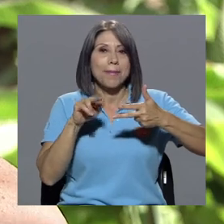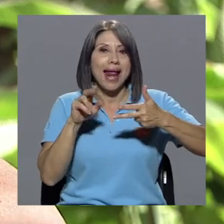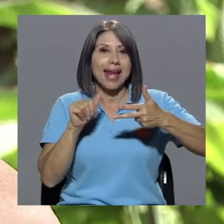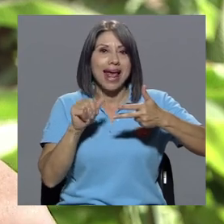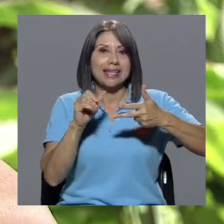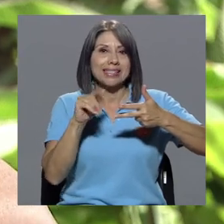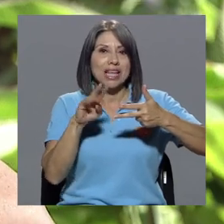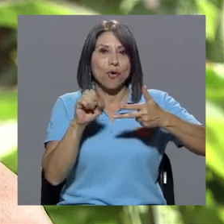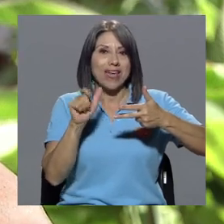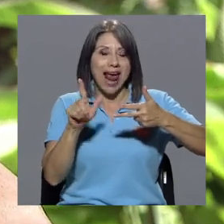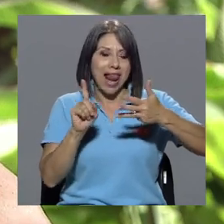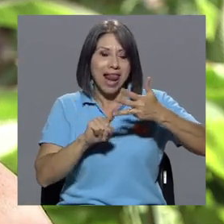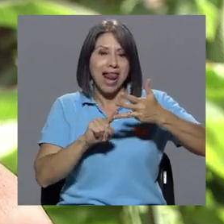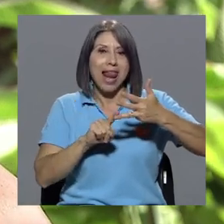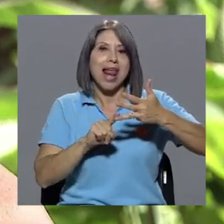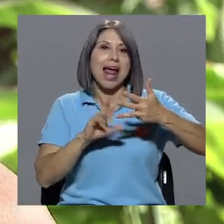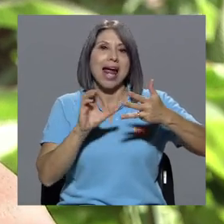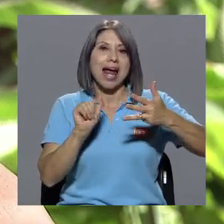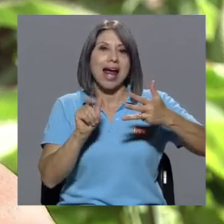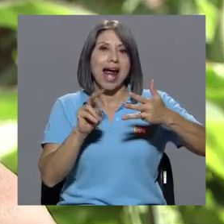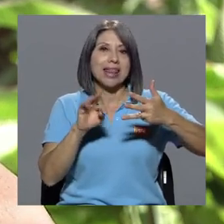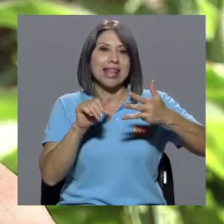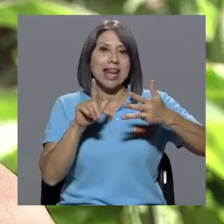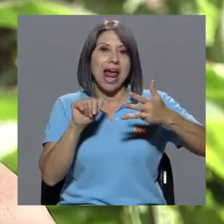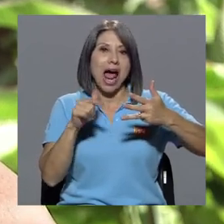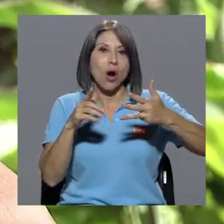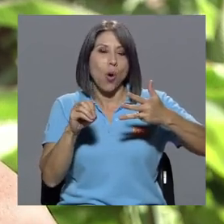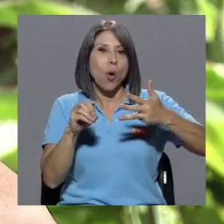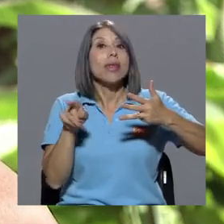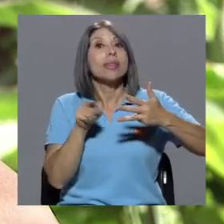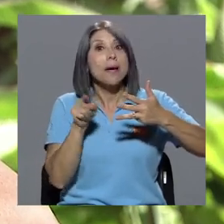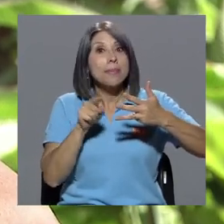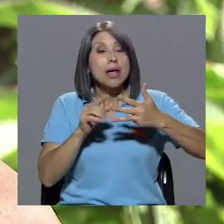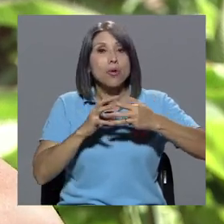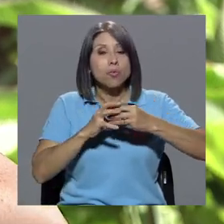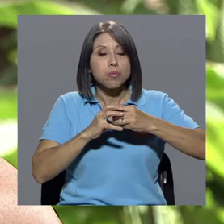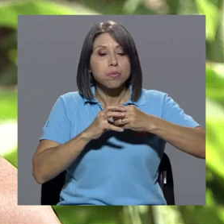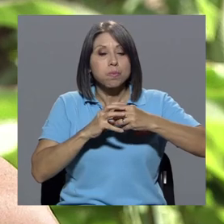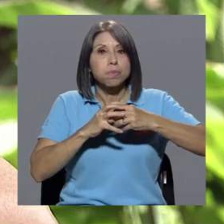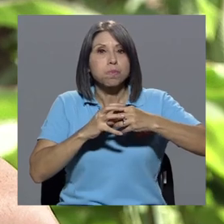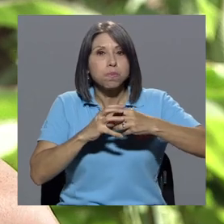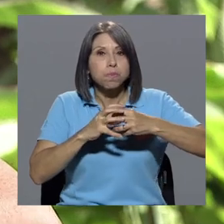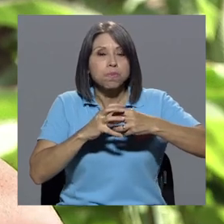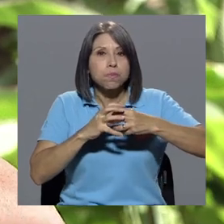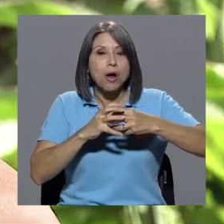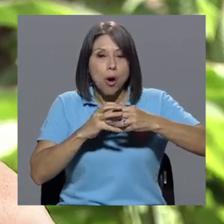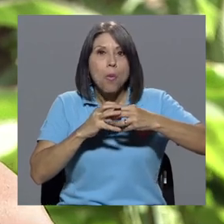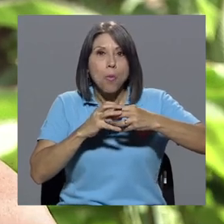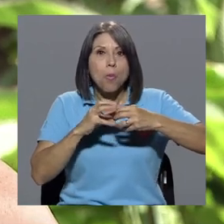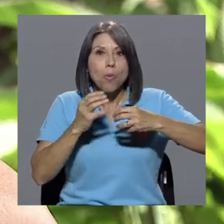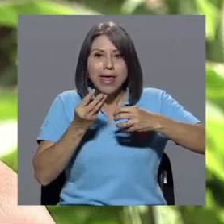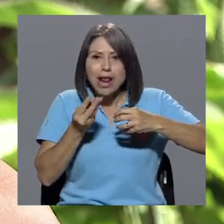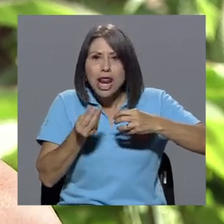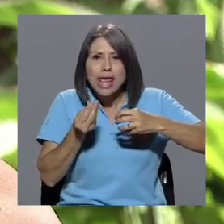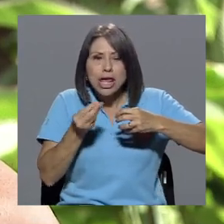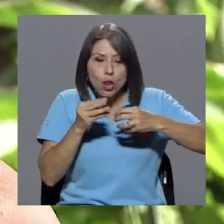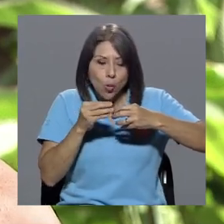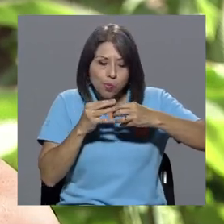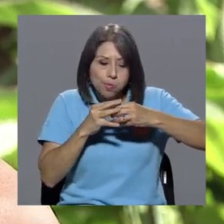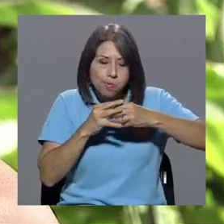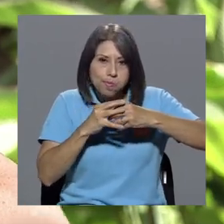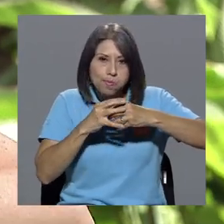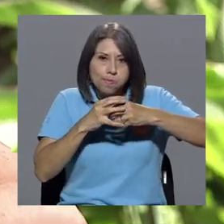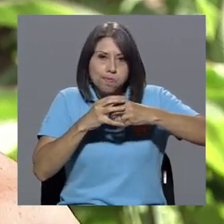y hay un fenómeno de inflamación leve, pero que existe, que puede inclusive ocasionar que esa articulación se llene de líquido, ¿verdad? Se